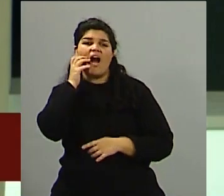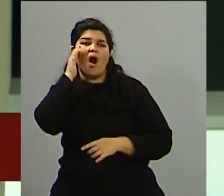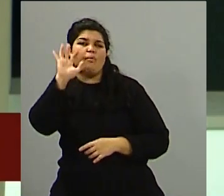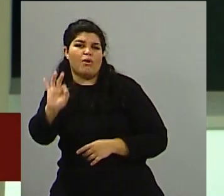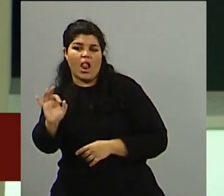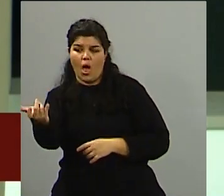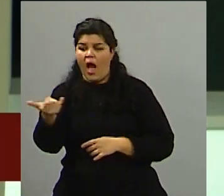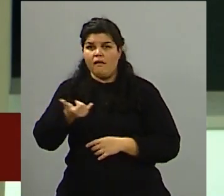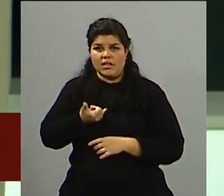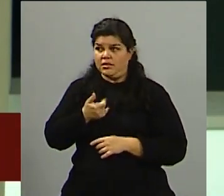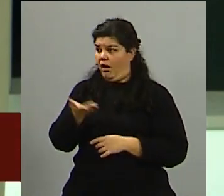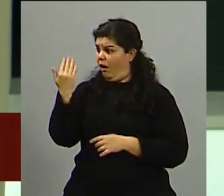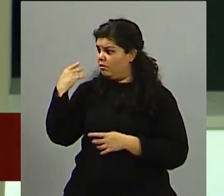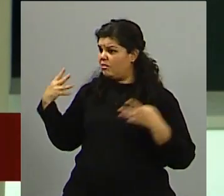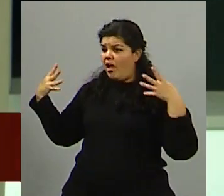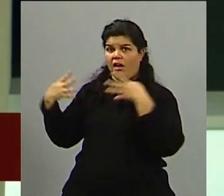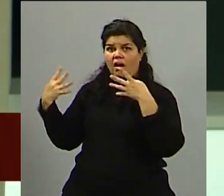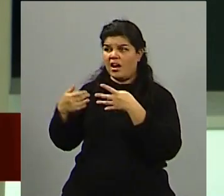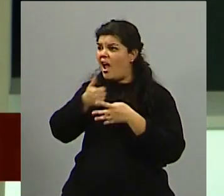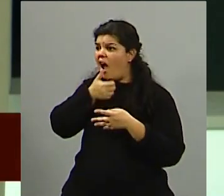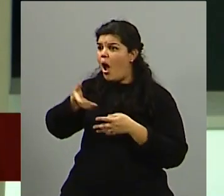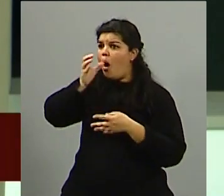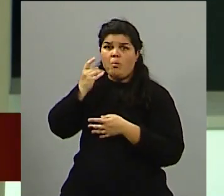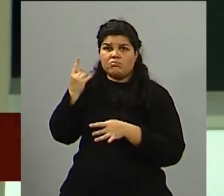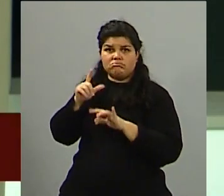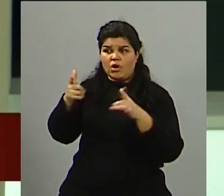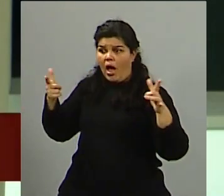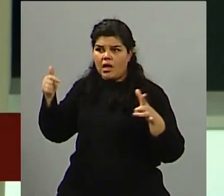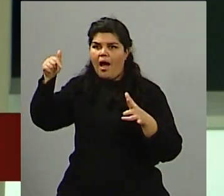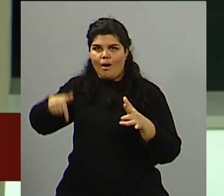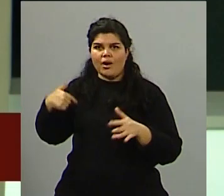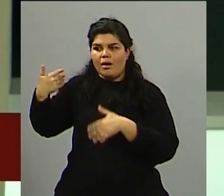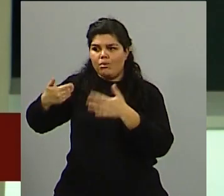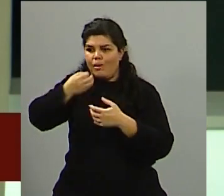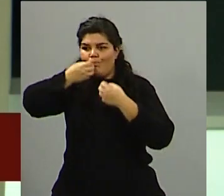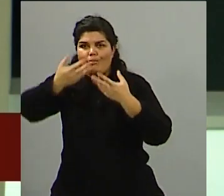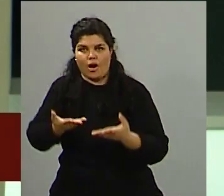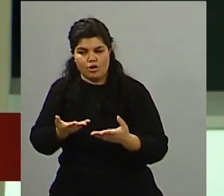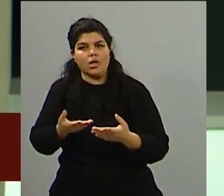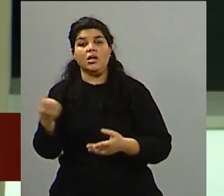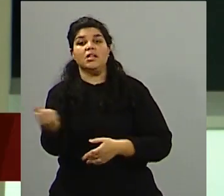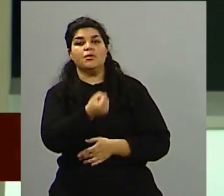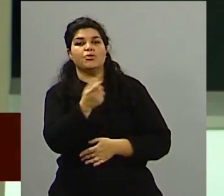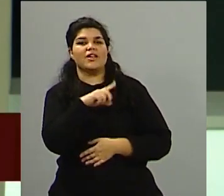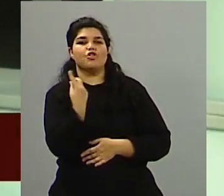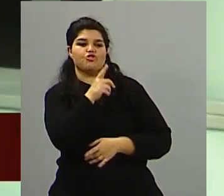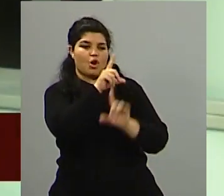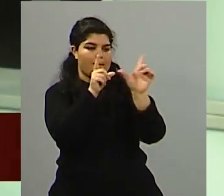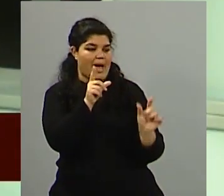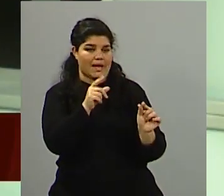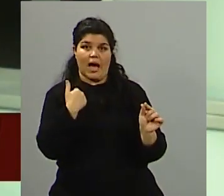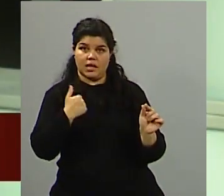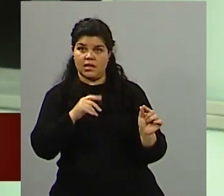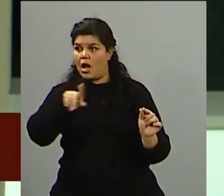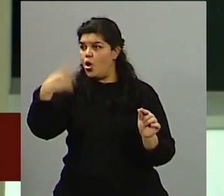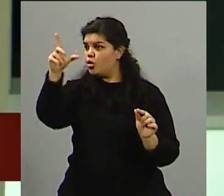agua. Siempre se puede estar peor. A mí me gusta que tratemos de compararnos con países que estén un poco mejor que nosotros.